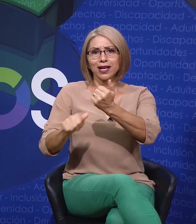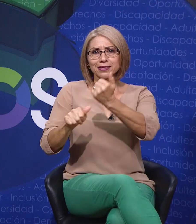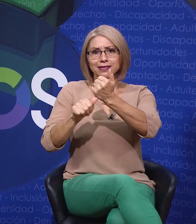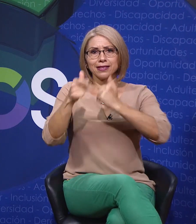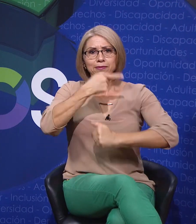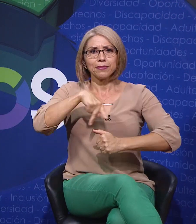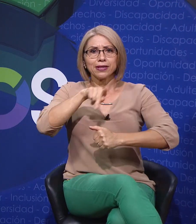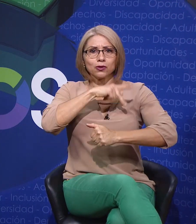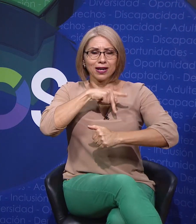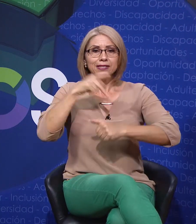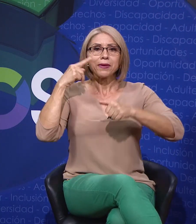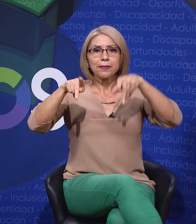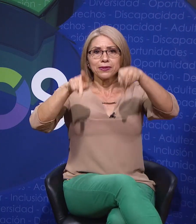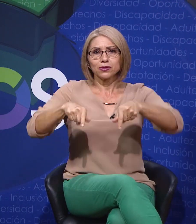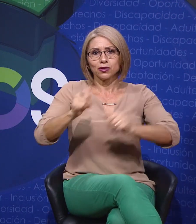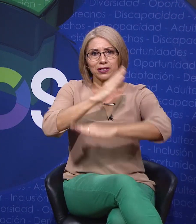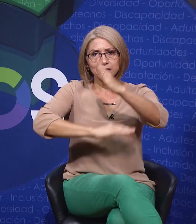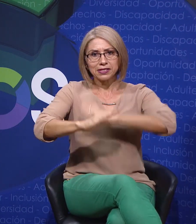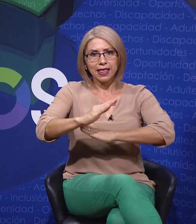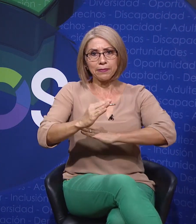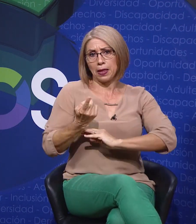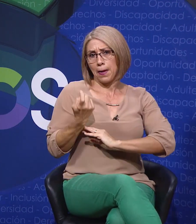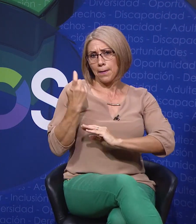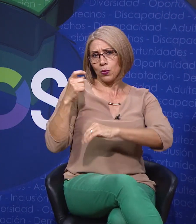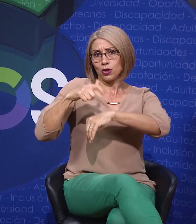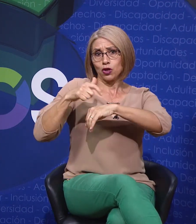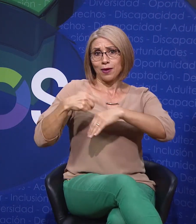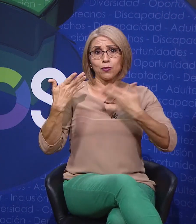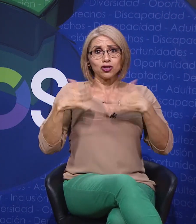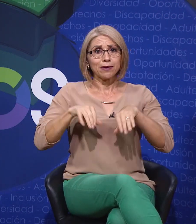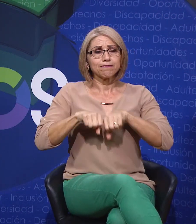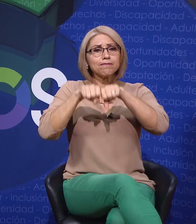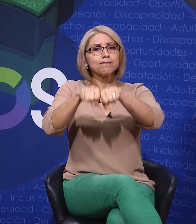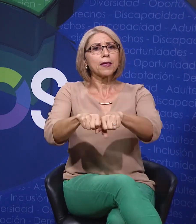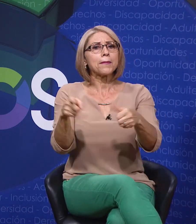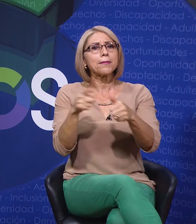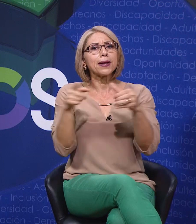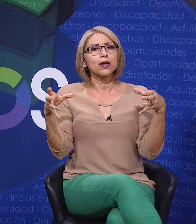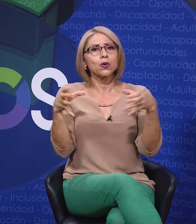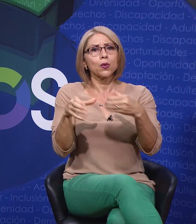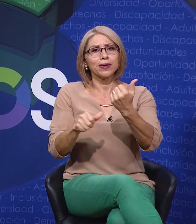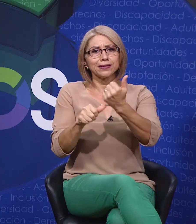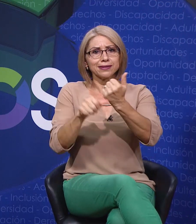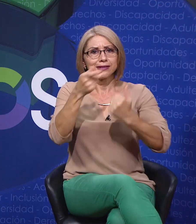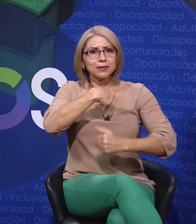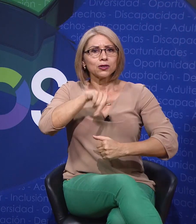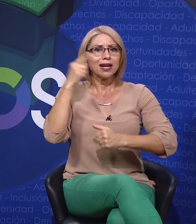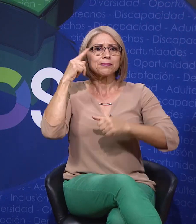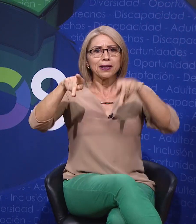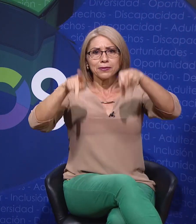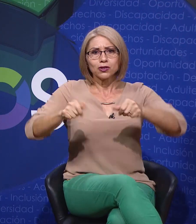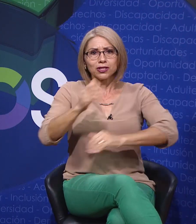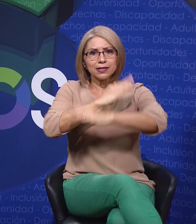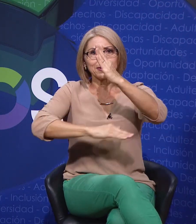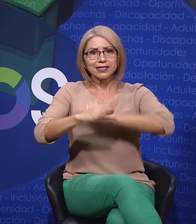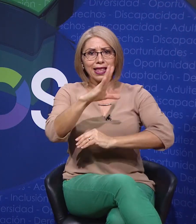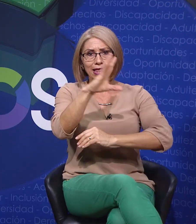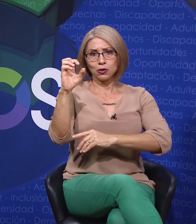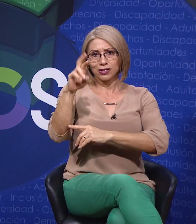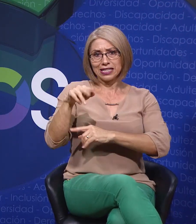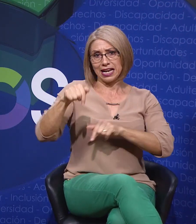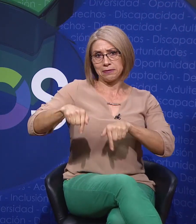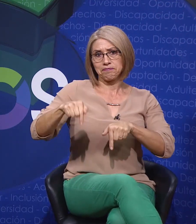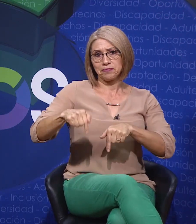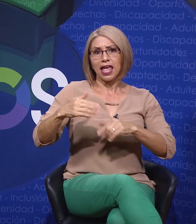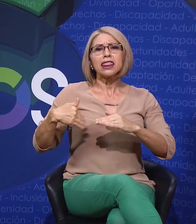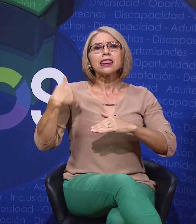para personas con discapacidad. Recientemente se ha graduado el primer grupo de asistentes personales para personas con discapacidad aquí en Costa